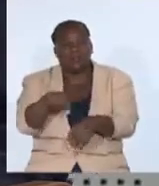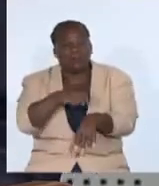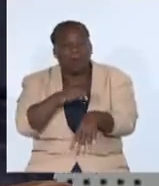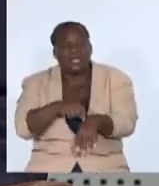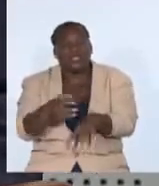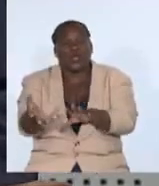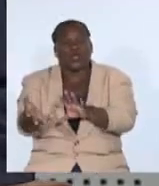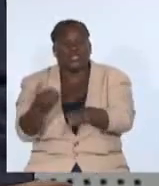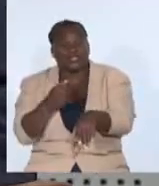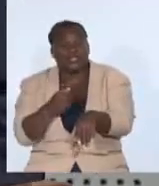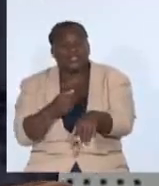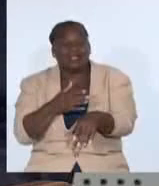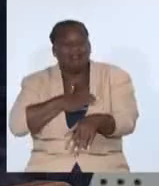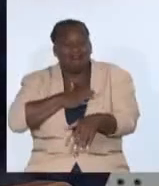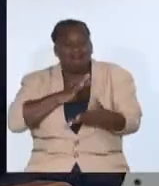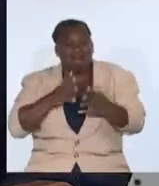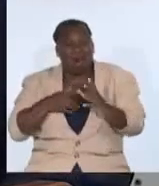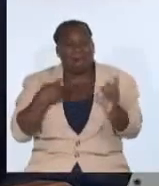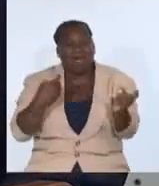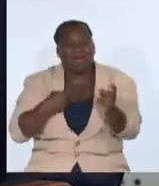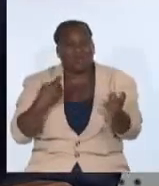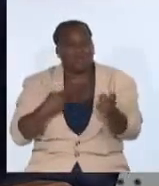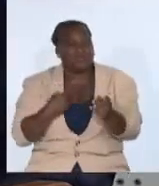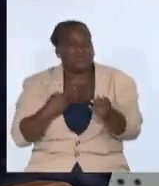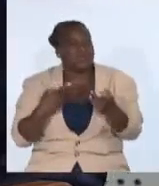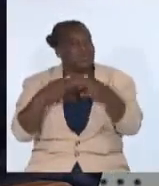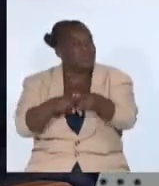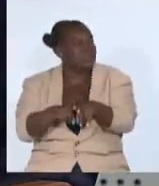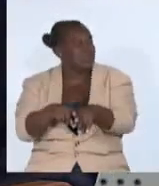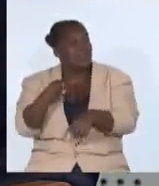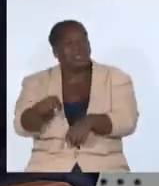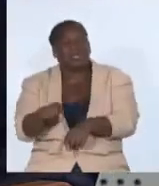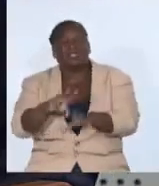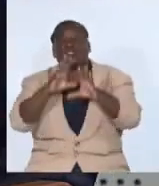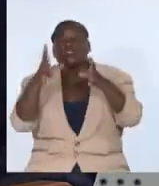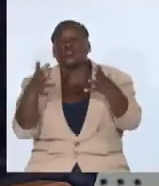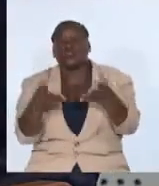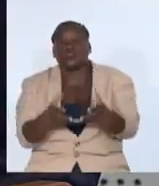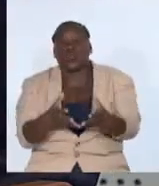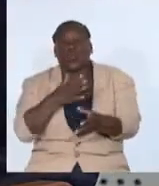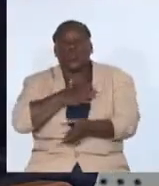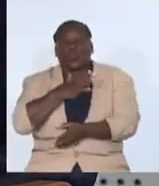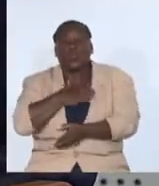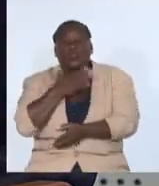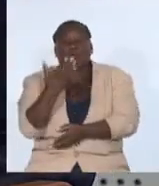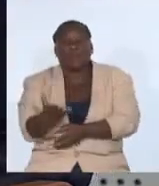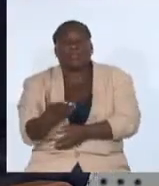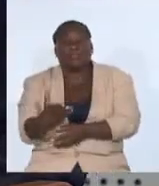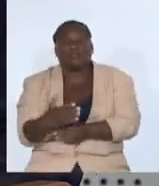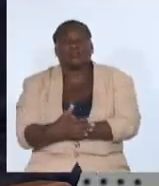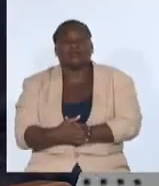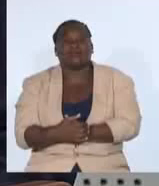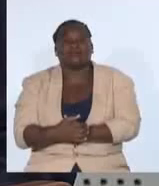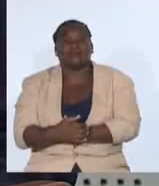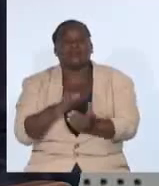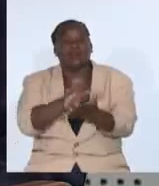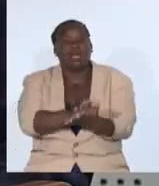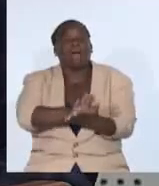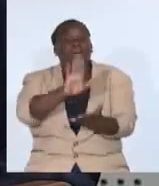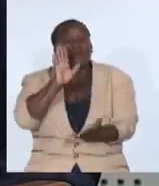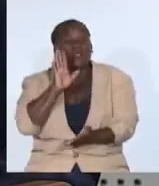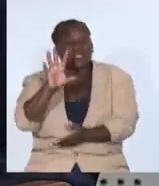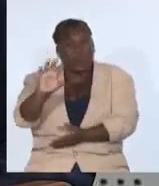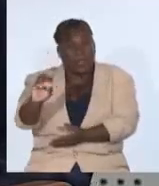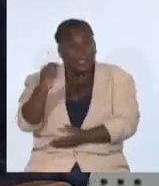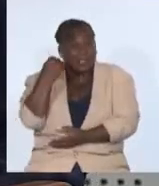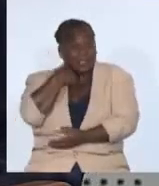de nuestro espíritu de lucha de la unidad y cohesión en torno a nuestras demandas nos prometieron hace 50